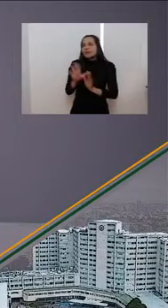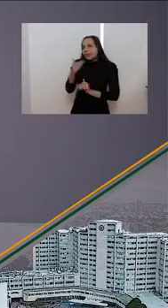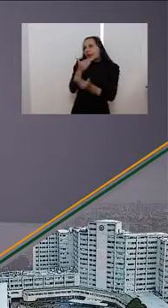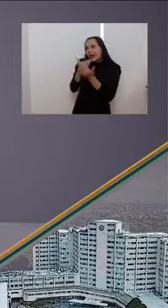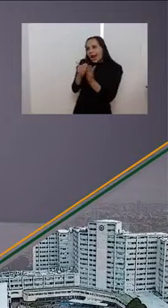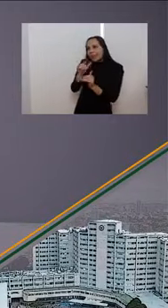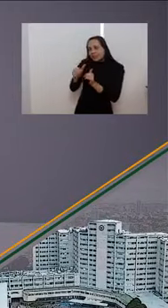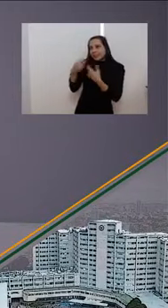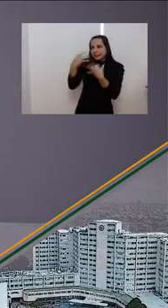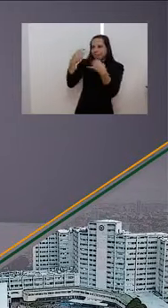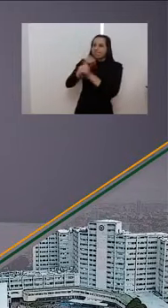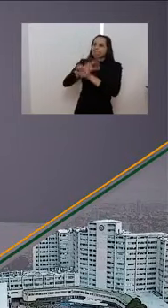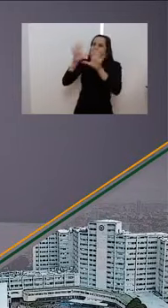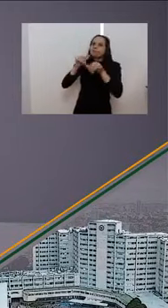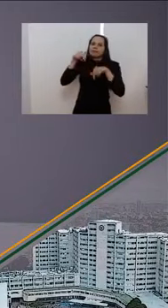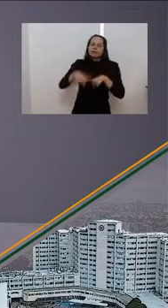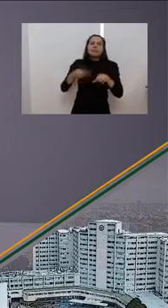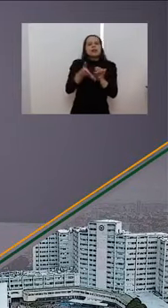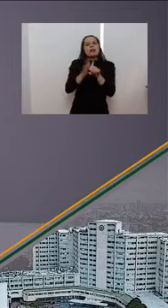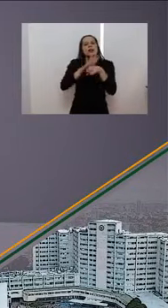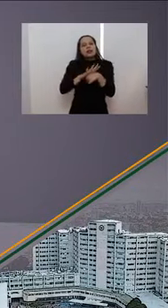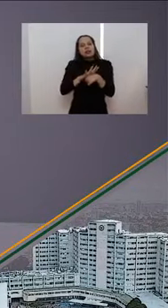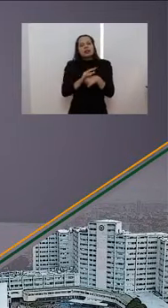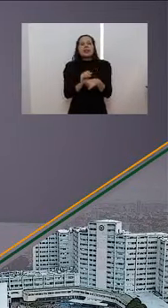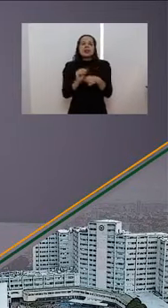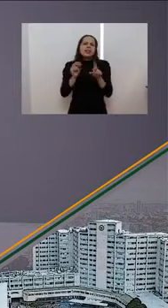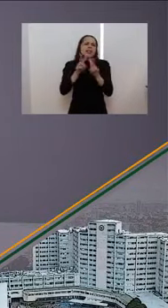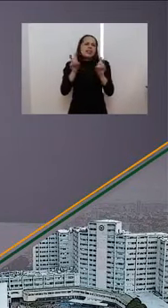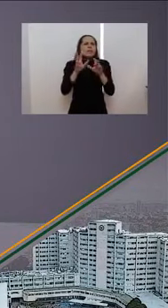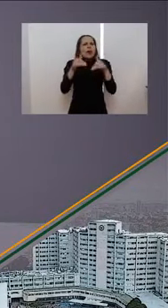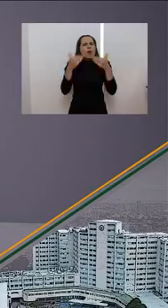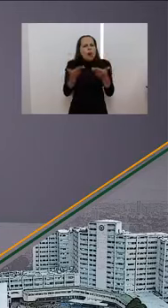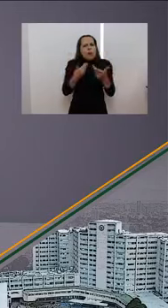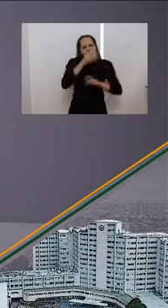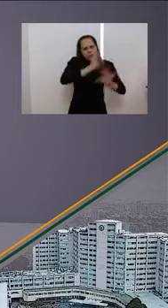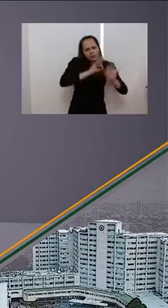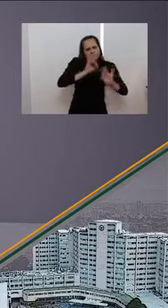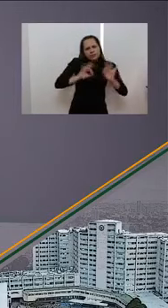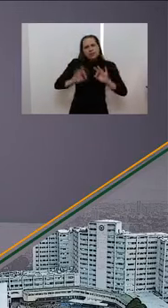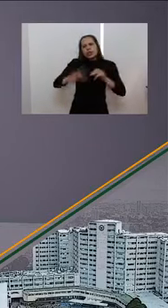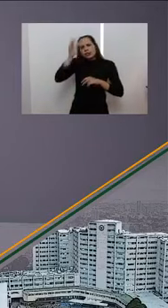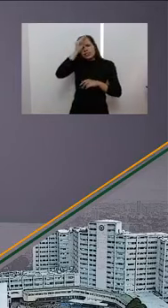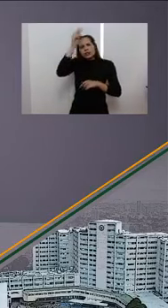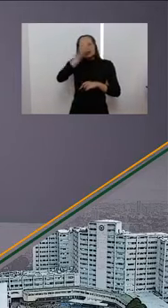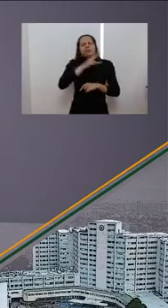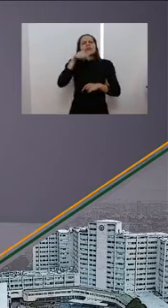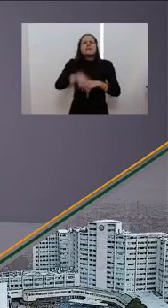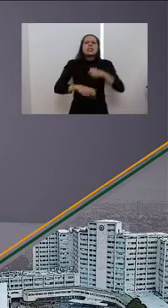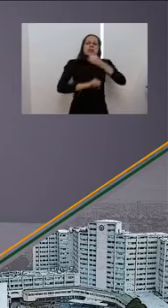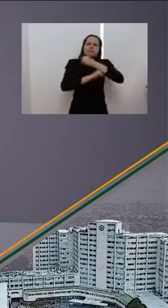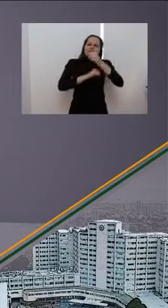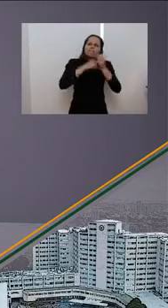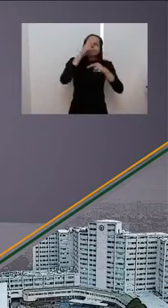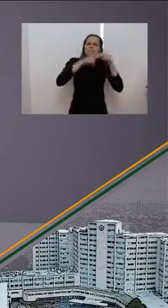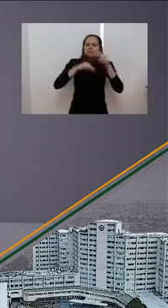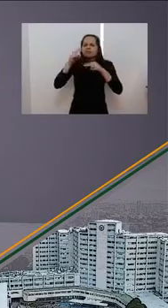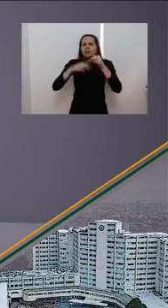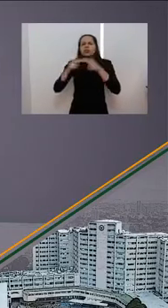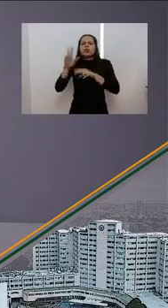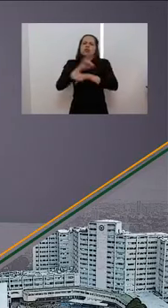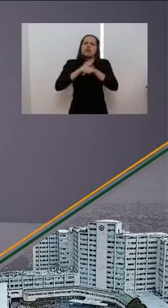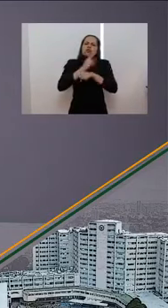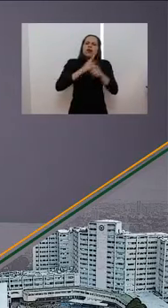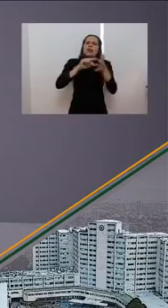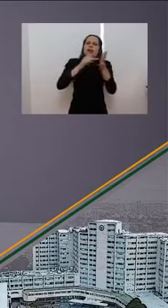para enfrentar esta pandemia por el kobe 19 cómo se preparó el hospital militar en su infraestructura y en el uso de la tecnología